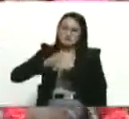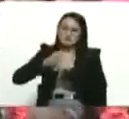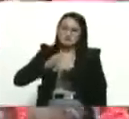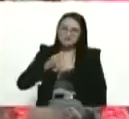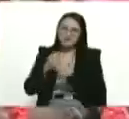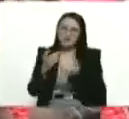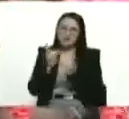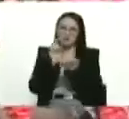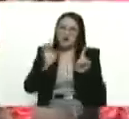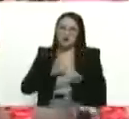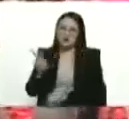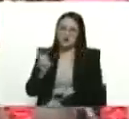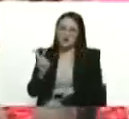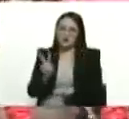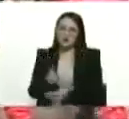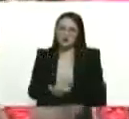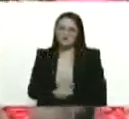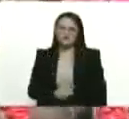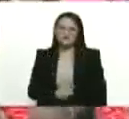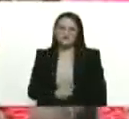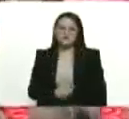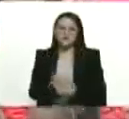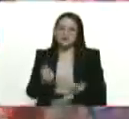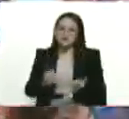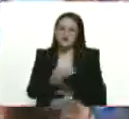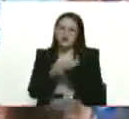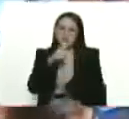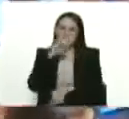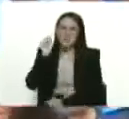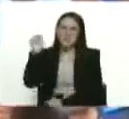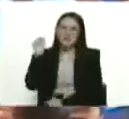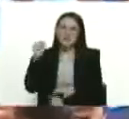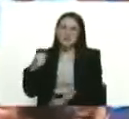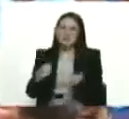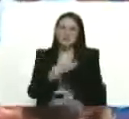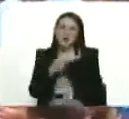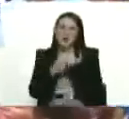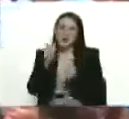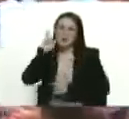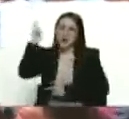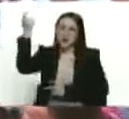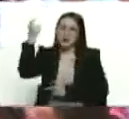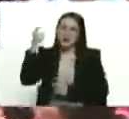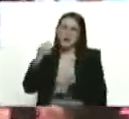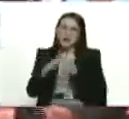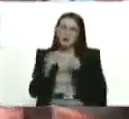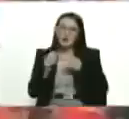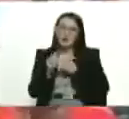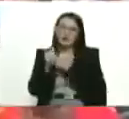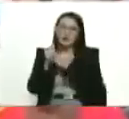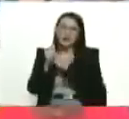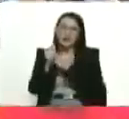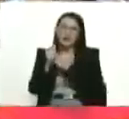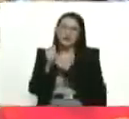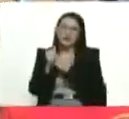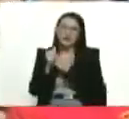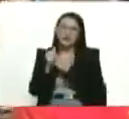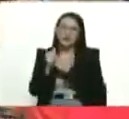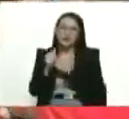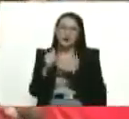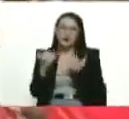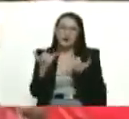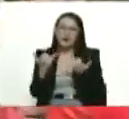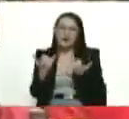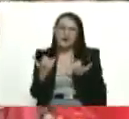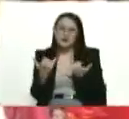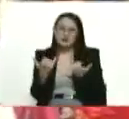democrática venezolana. Cuente Nicolás Maduro, cuente el partido con Guárico, con todo el liderazgo. Así que